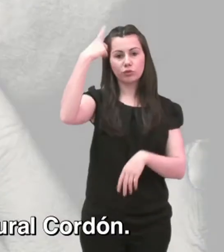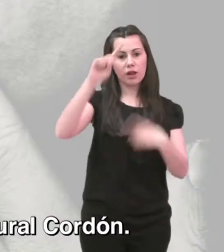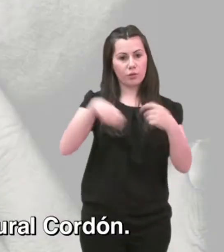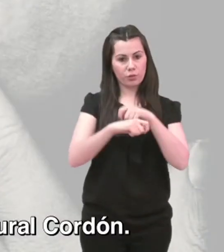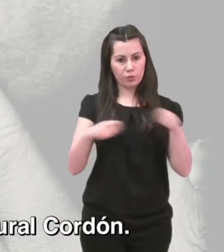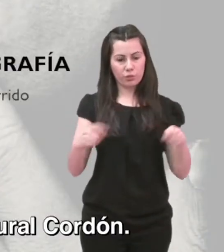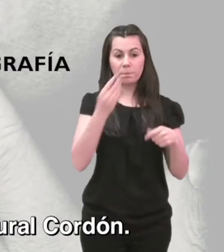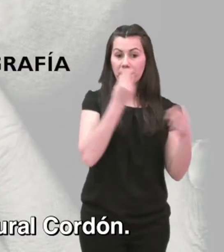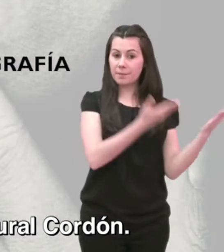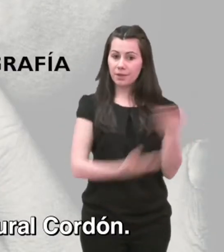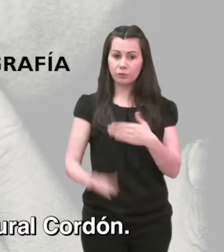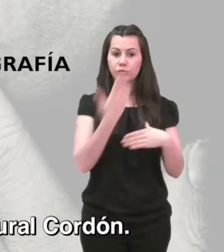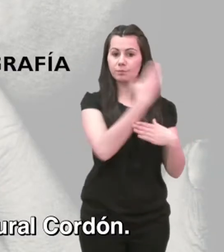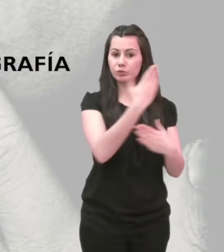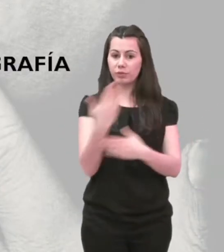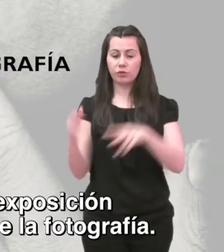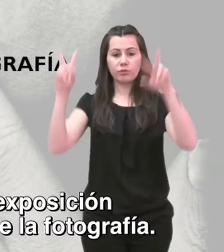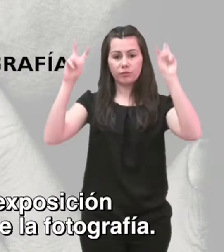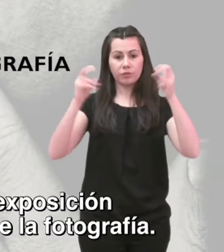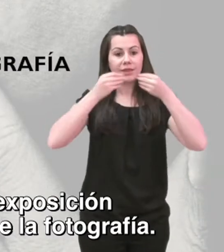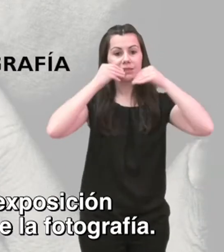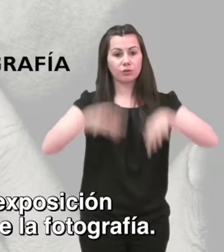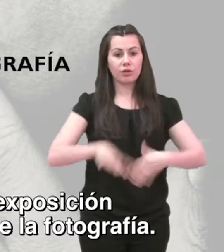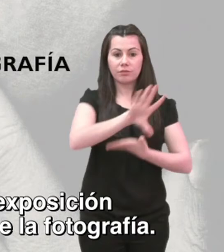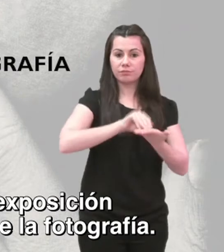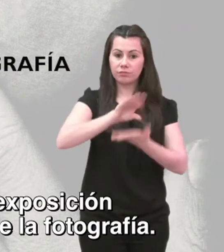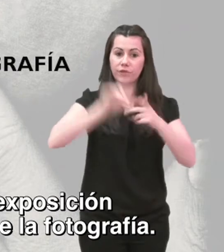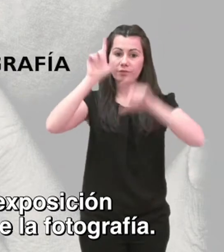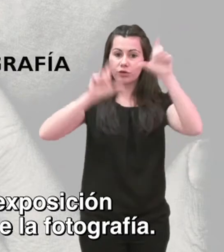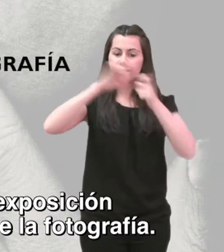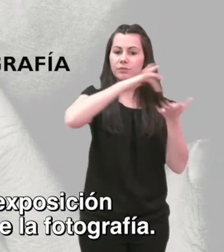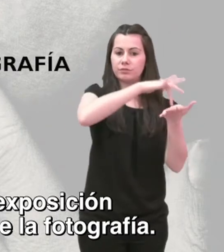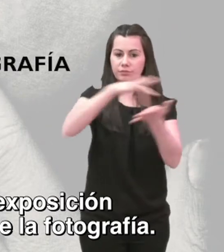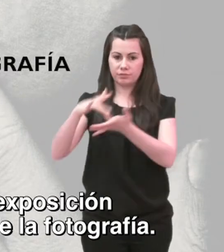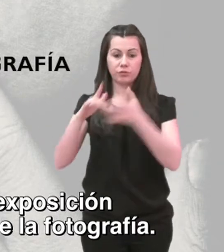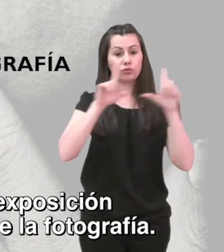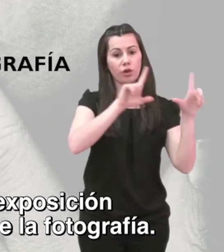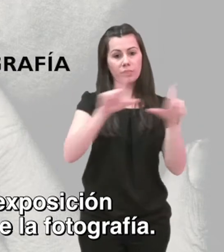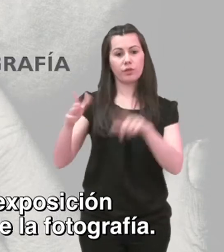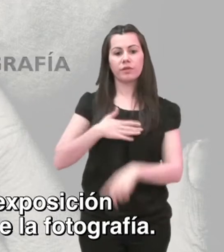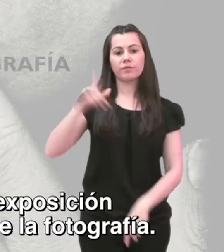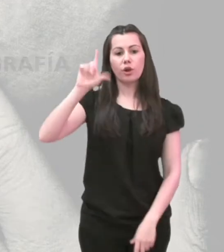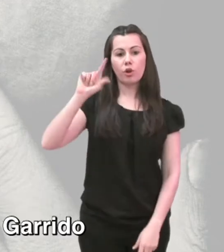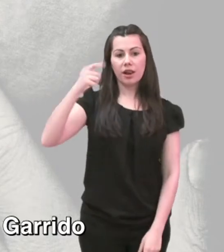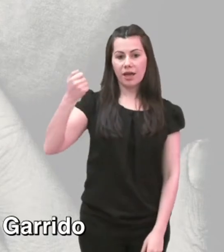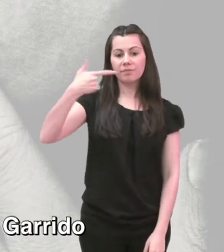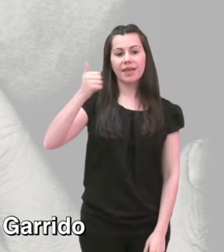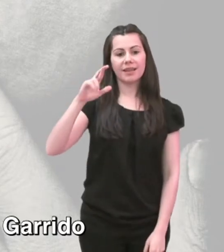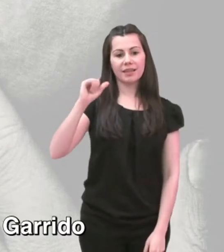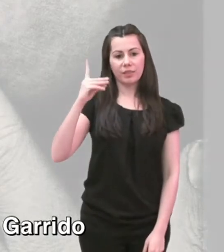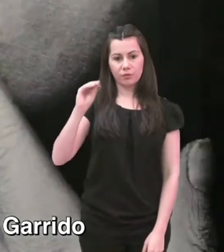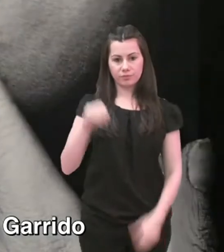Bienvenidos a Cultural Cordón. Bienvenidos a la exposición Una historia portátil de la fotografía, colección Lola